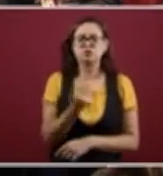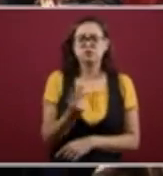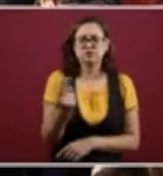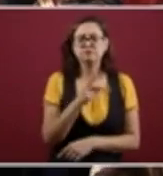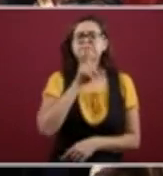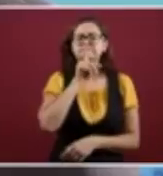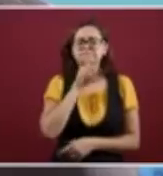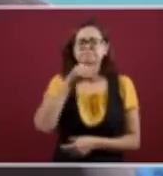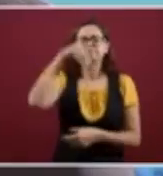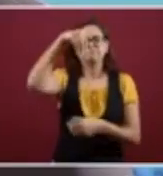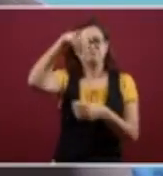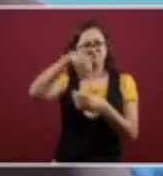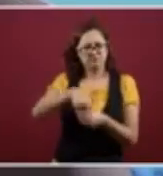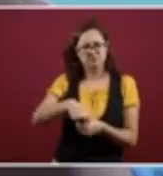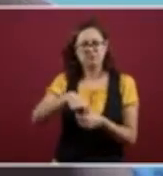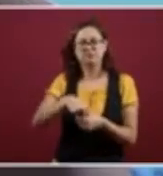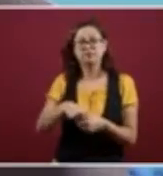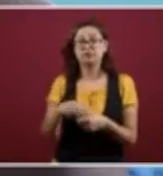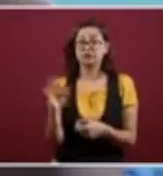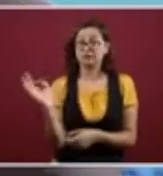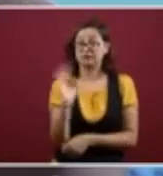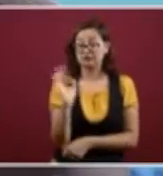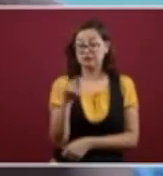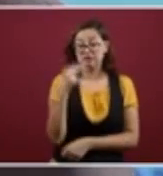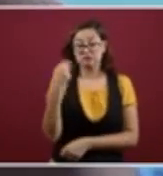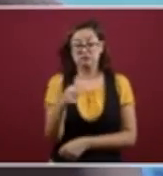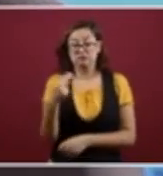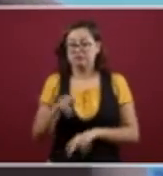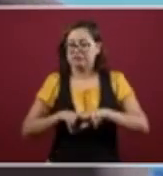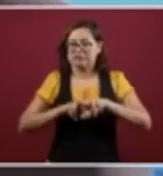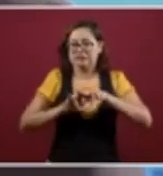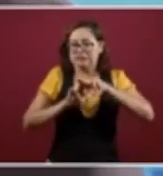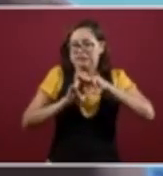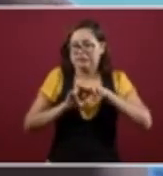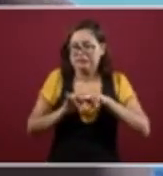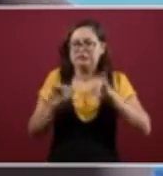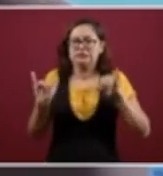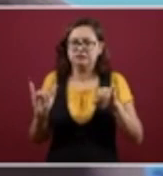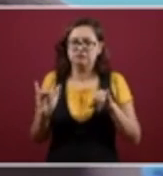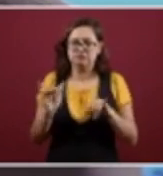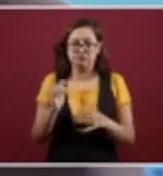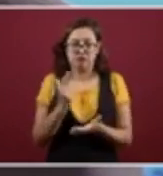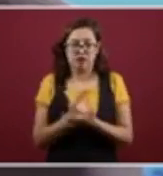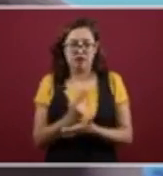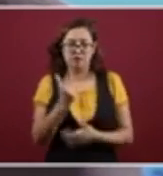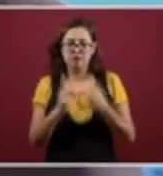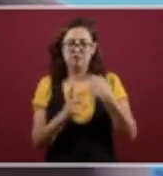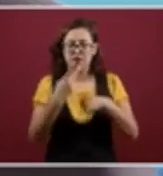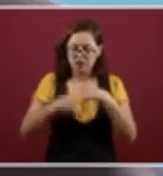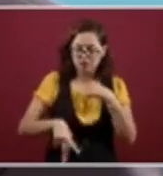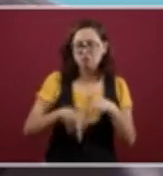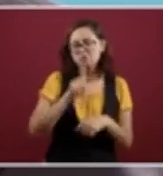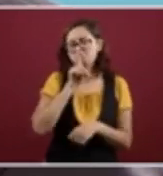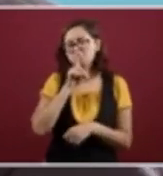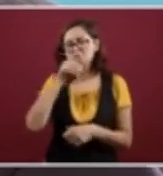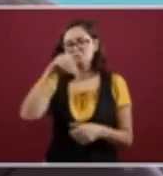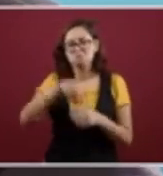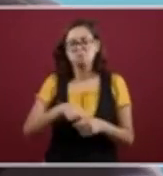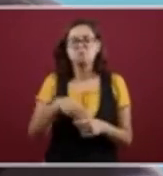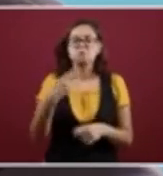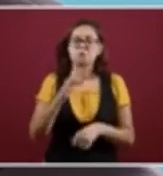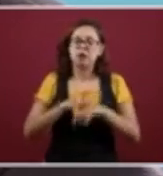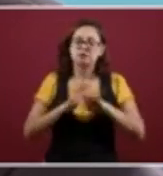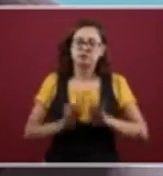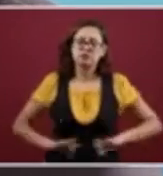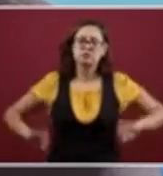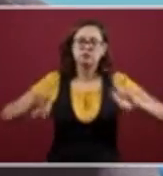necesite también el anonimato, se podría considerar estas alertas, pero sobre todo lo que queremos es confidencialidad,